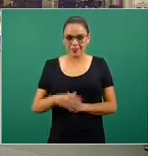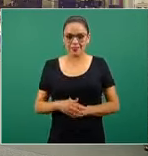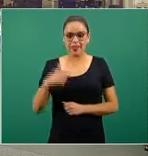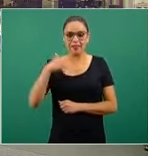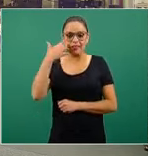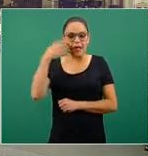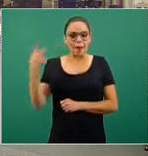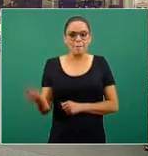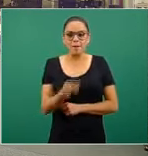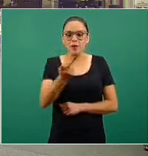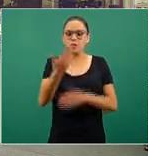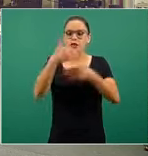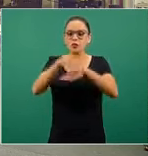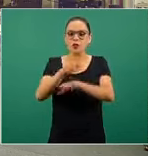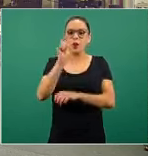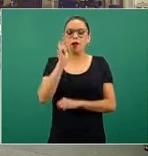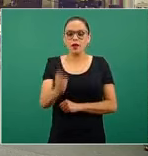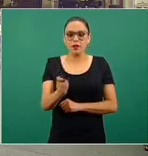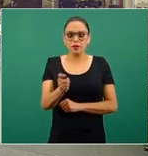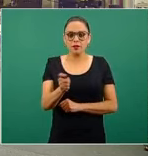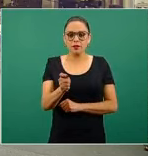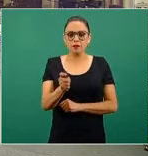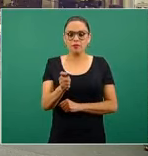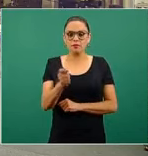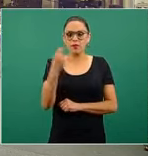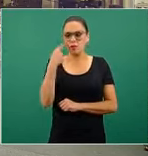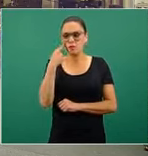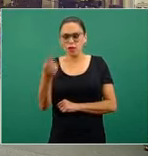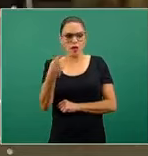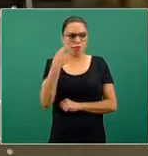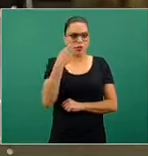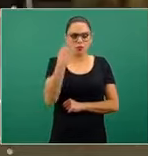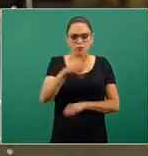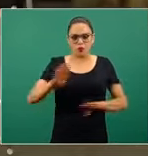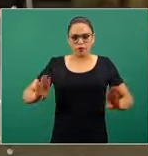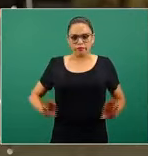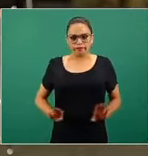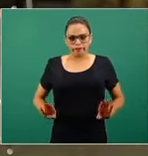una pregunta sobre la diferencia que hay en las categorías de